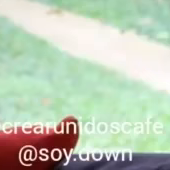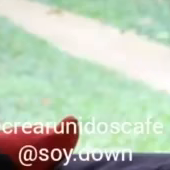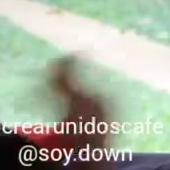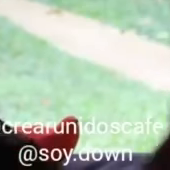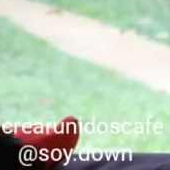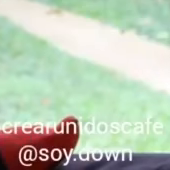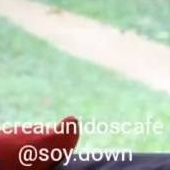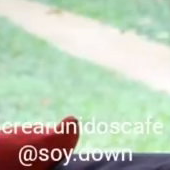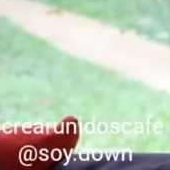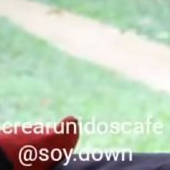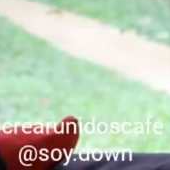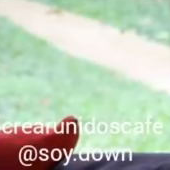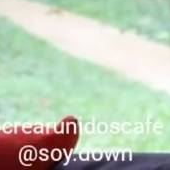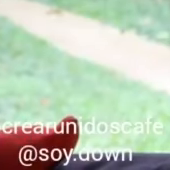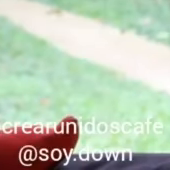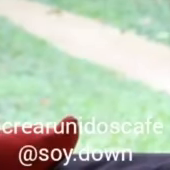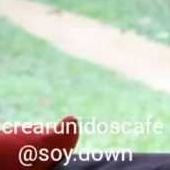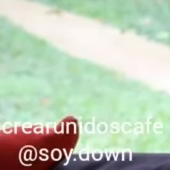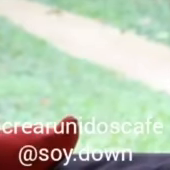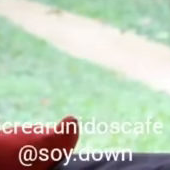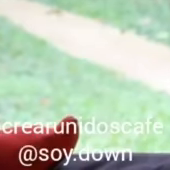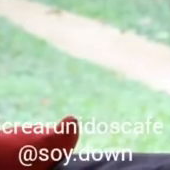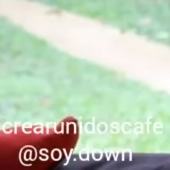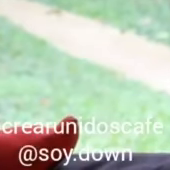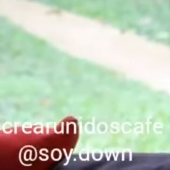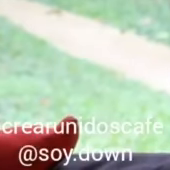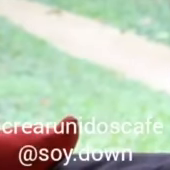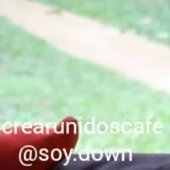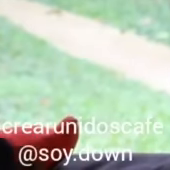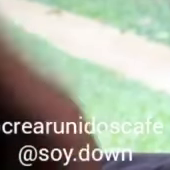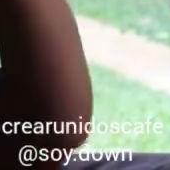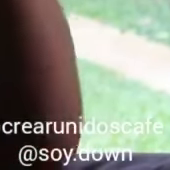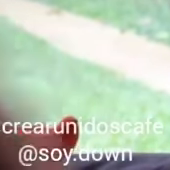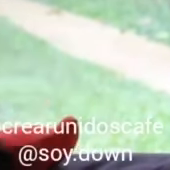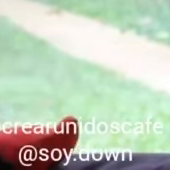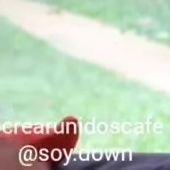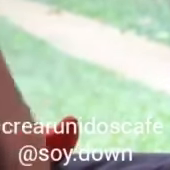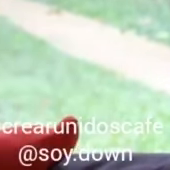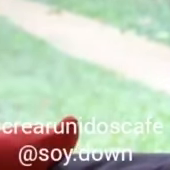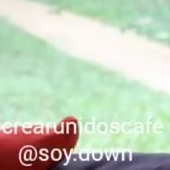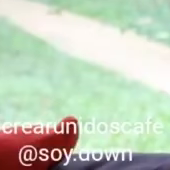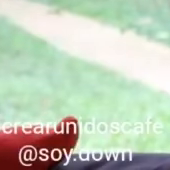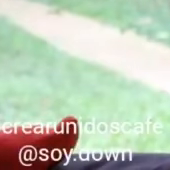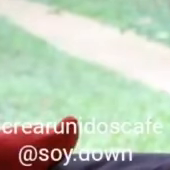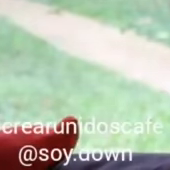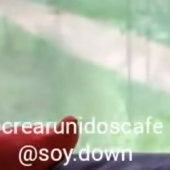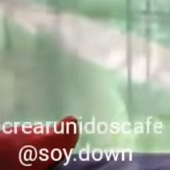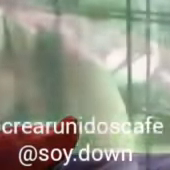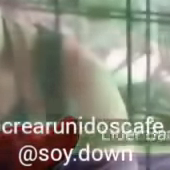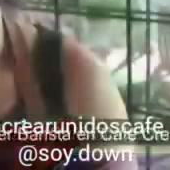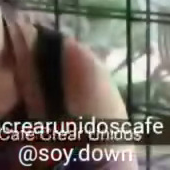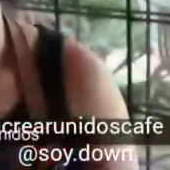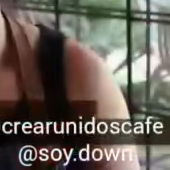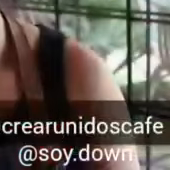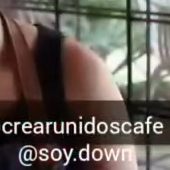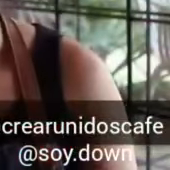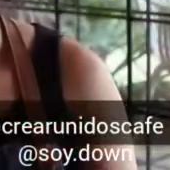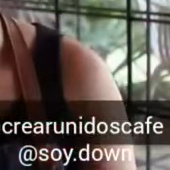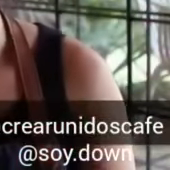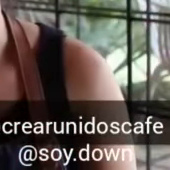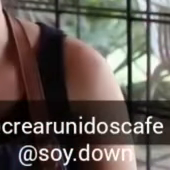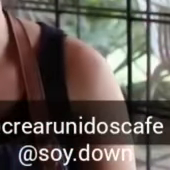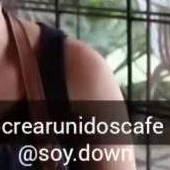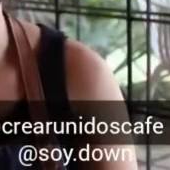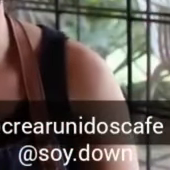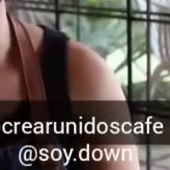ejercicio y todo bien a mí me gusta trabajar aquí de café de mis años de experiencia